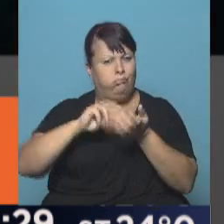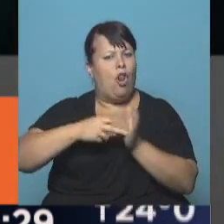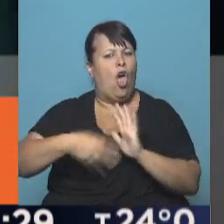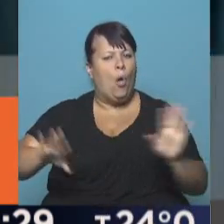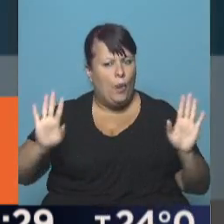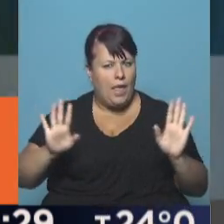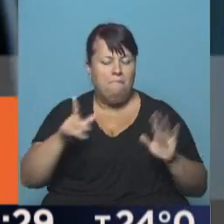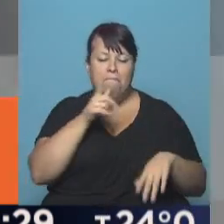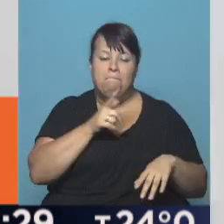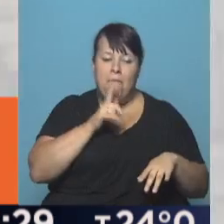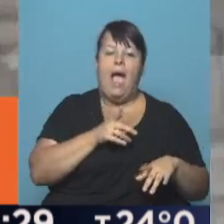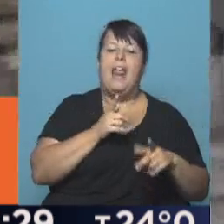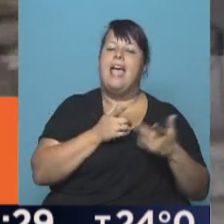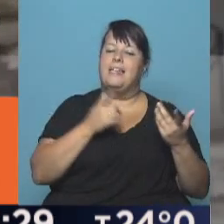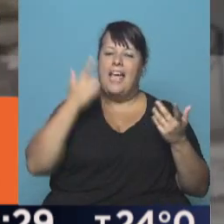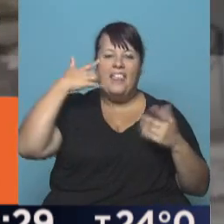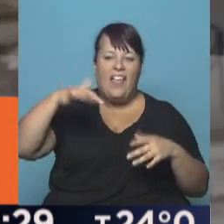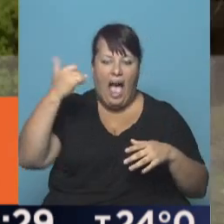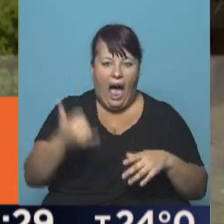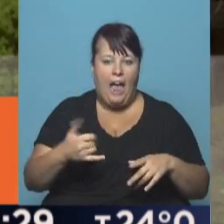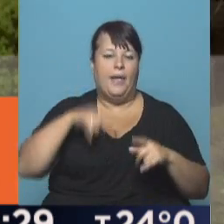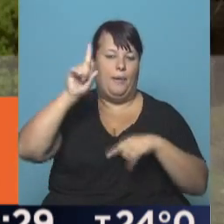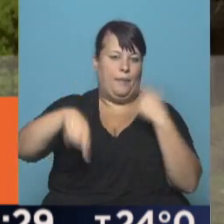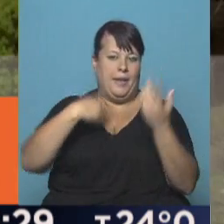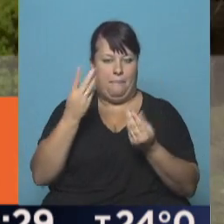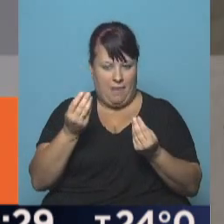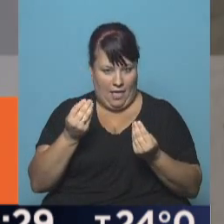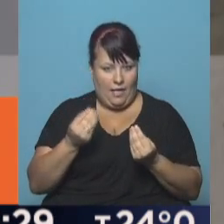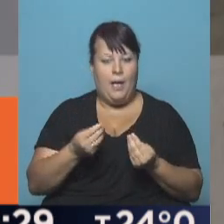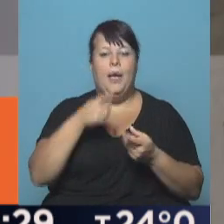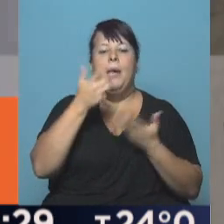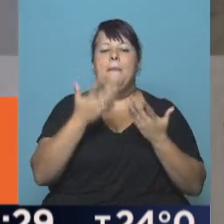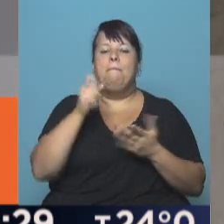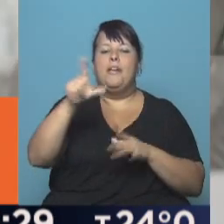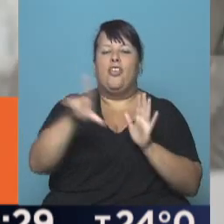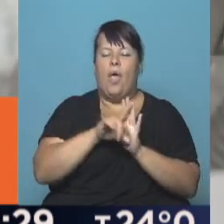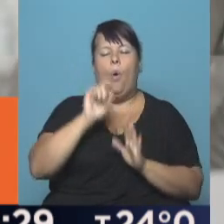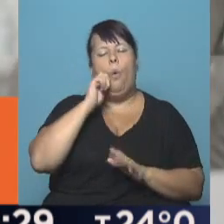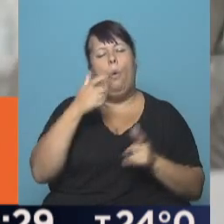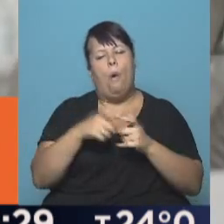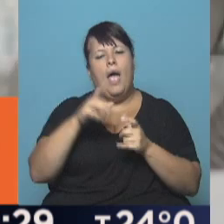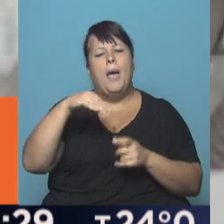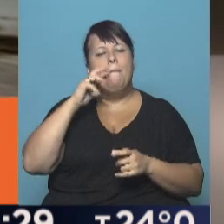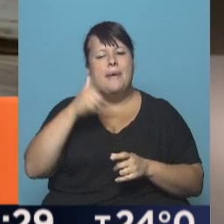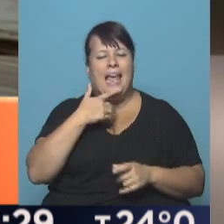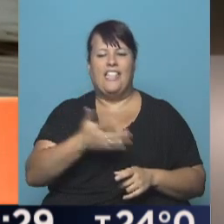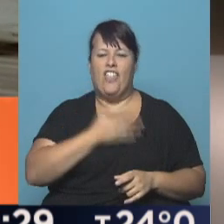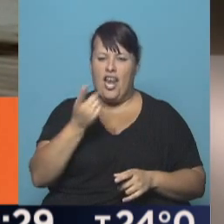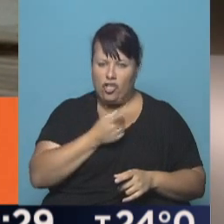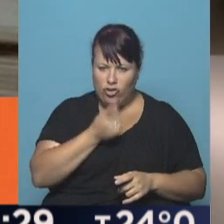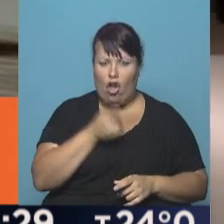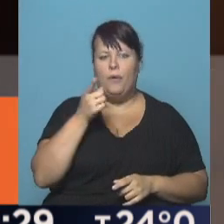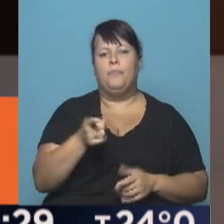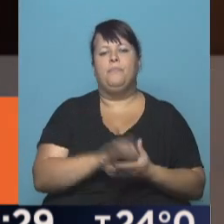que aparentemente tiene una inteligencia y desatará un poco de temor. El Peso de la Ley. Qué buen debut. Fernán Mirás en la dirección está